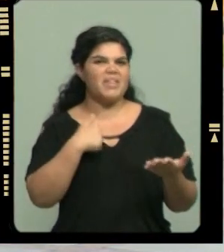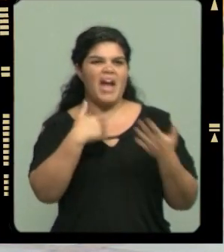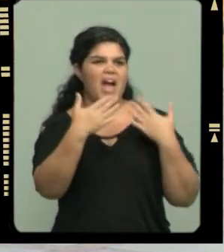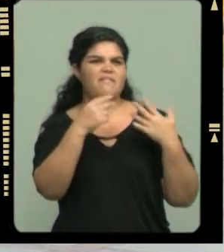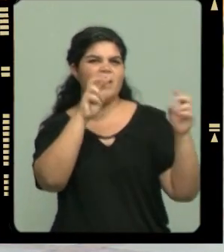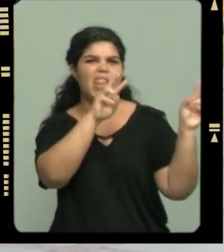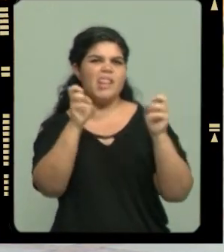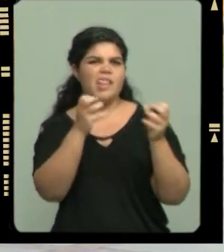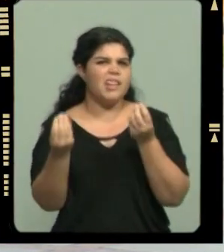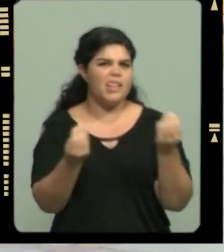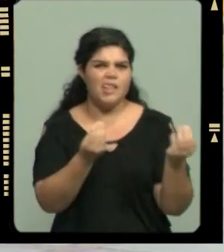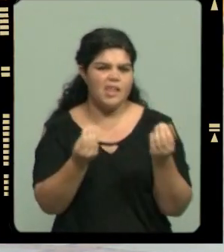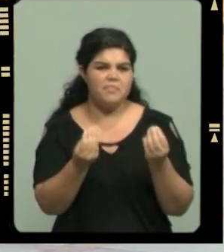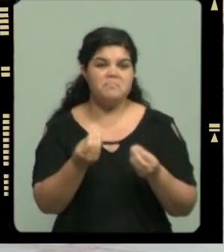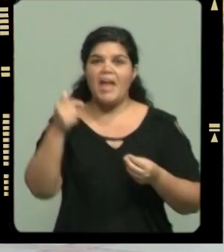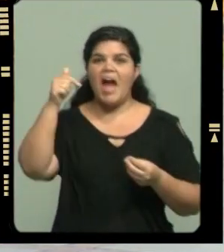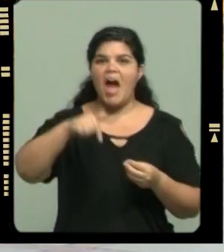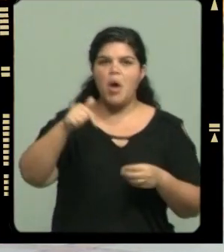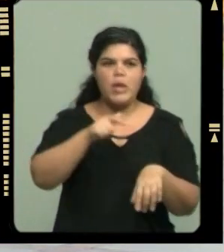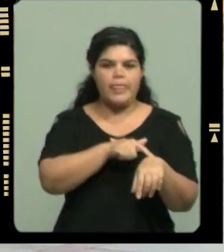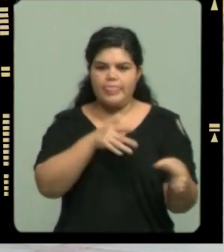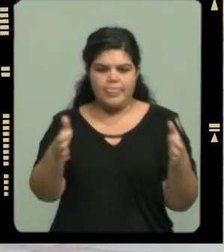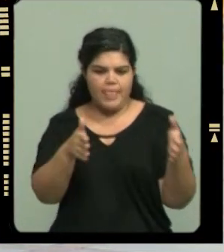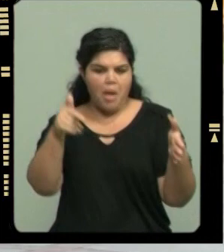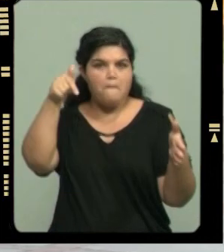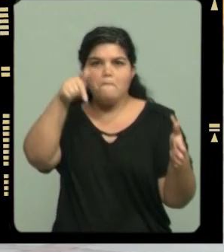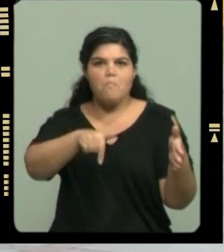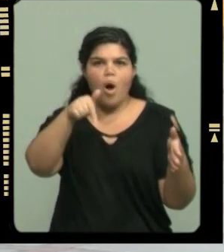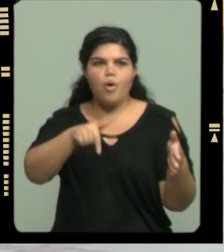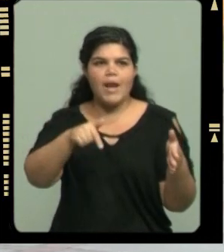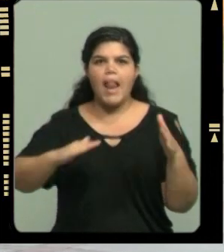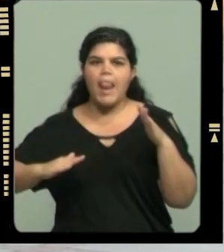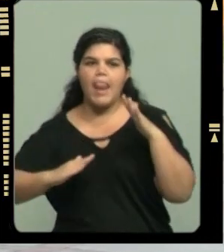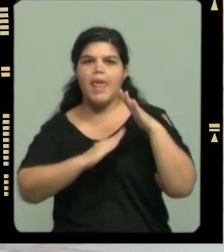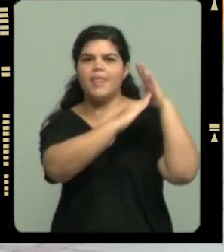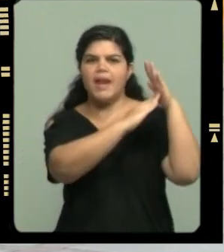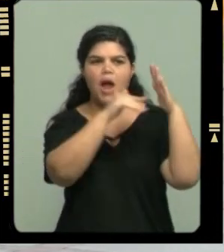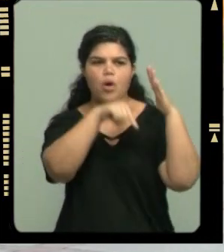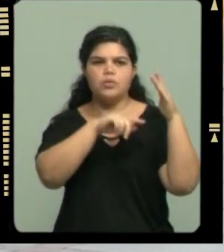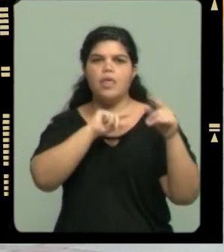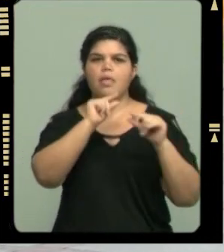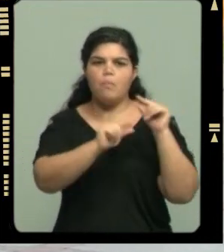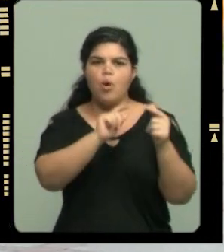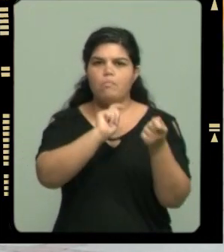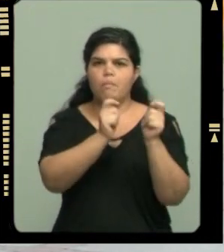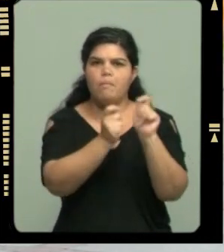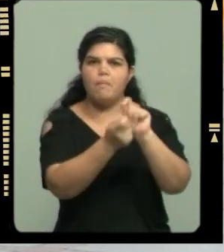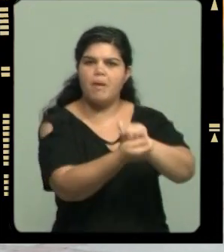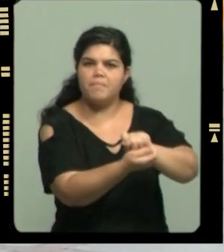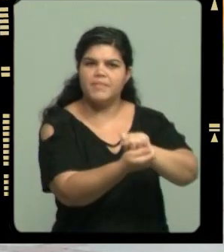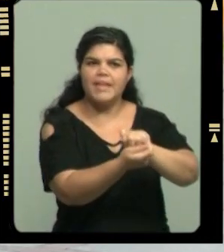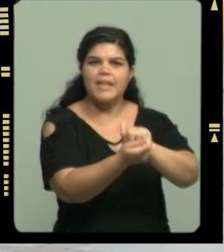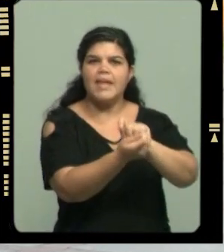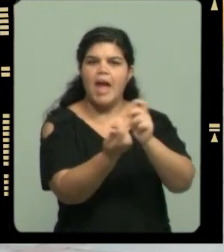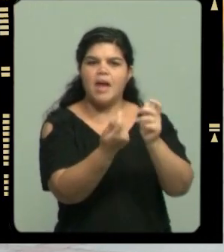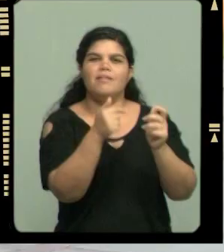Lali, bueno, hablemos un poquito de estos tiempos actuales donde por ahí el liderazgo ha ido cambiando, donde todo lo relacionado